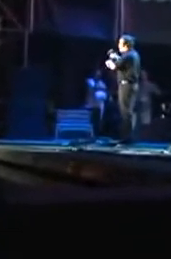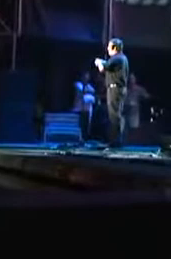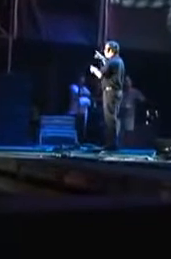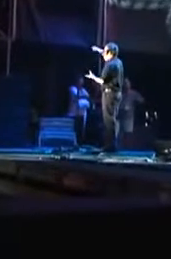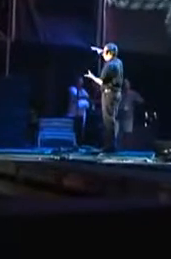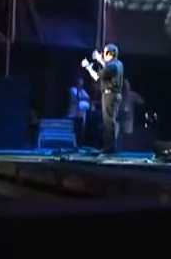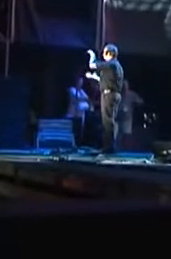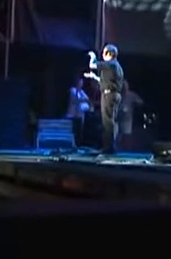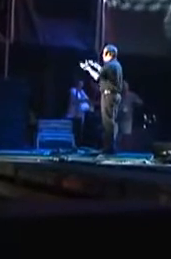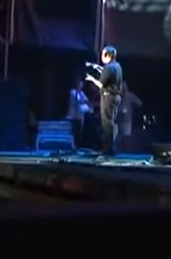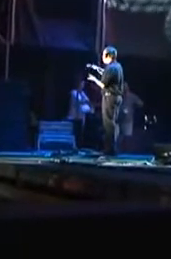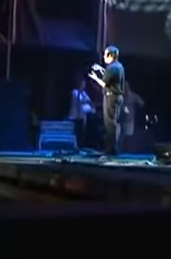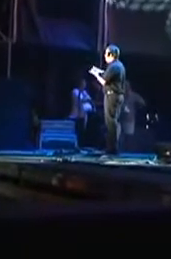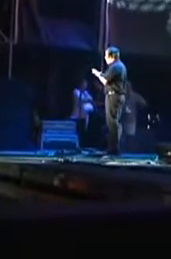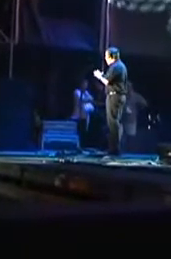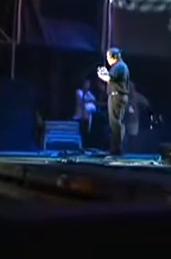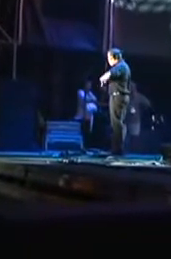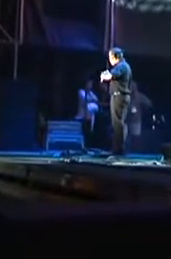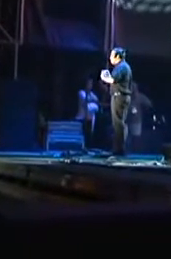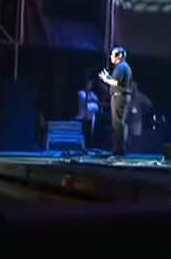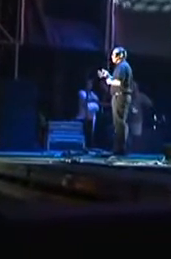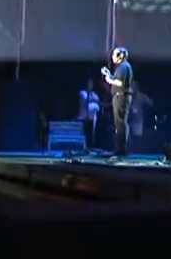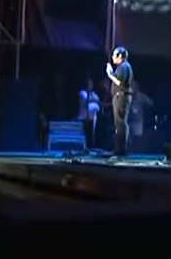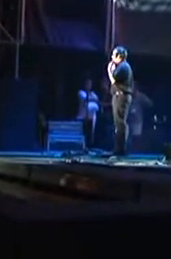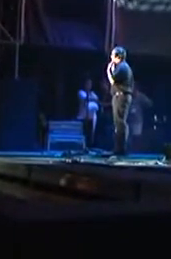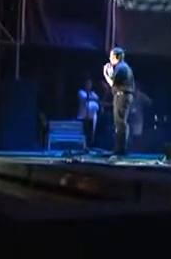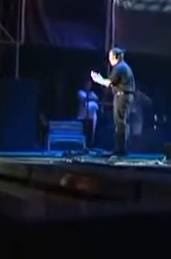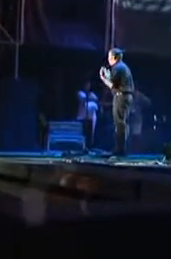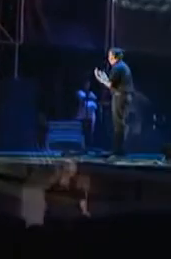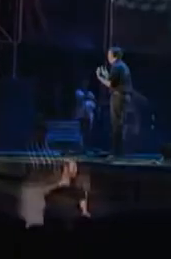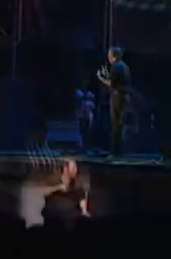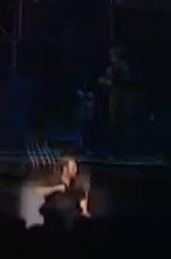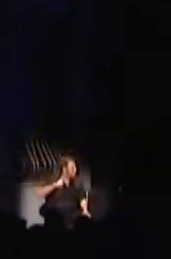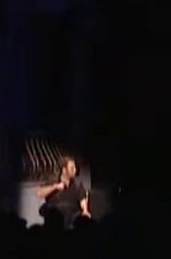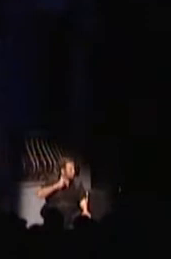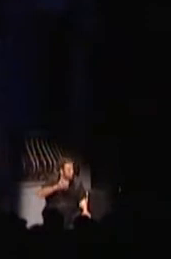las personas. Málaga, muchas gracias por esta noche de oro para mí.